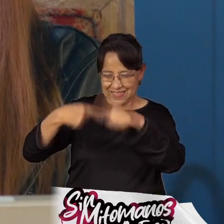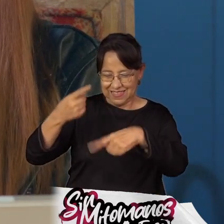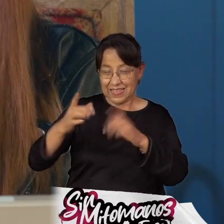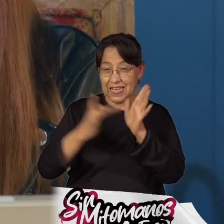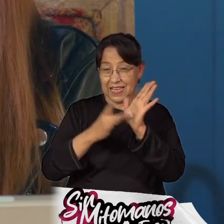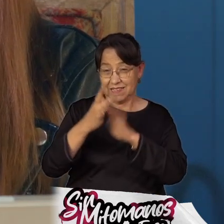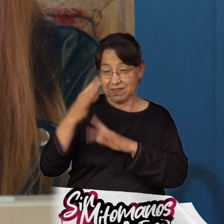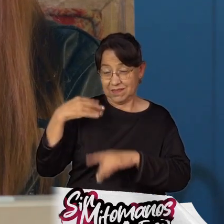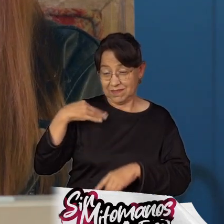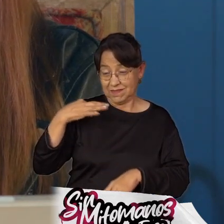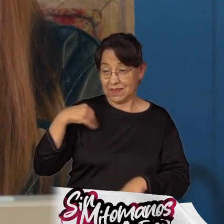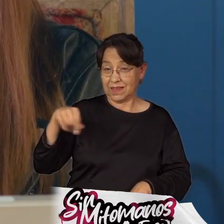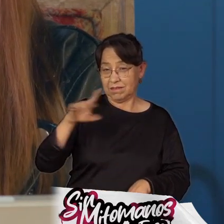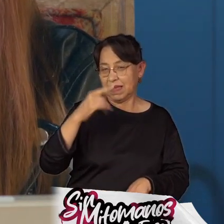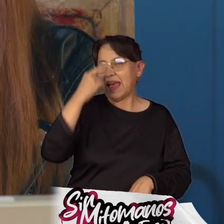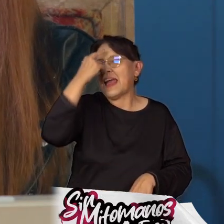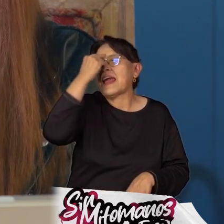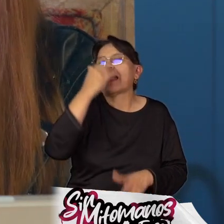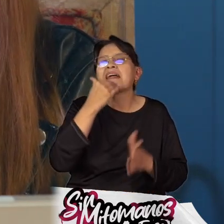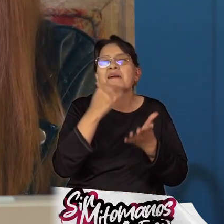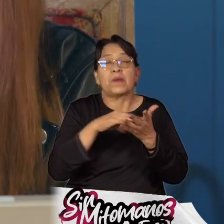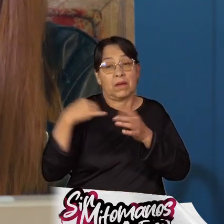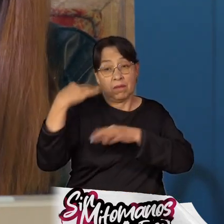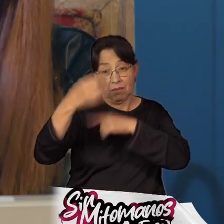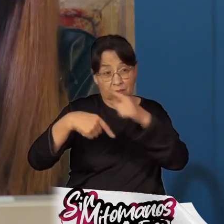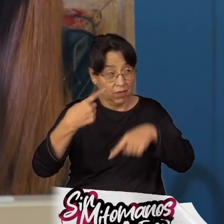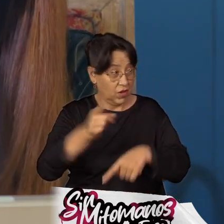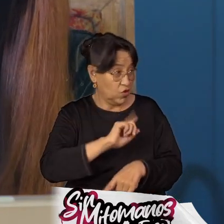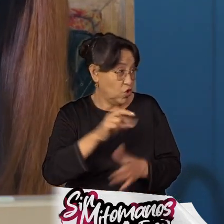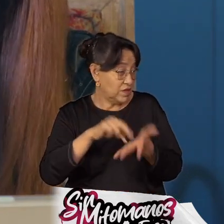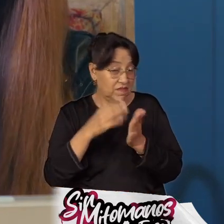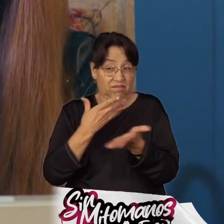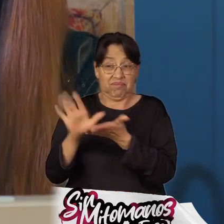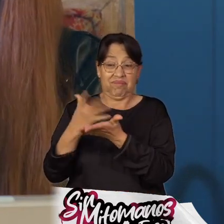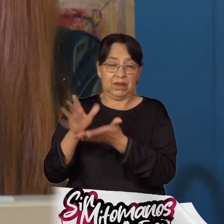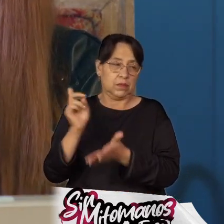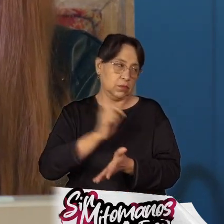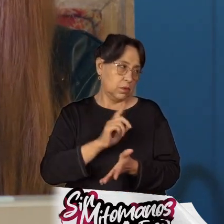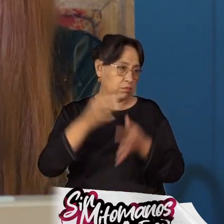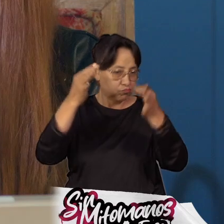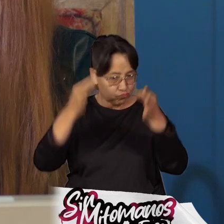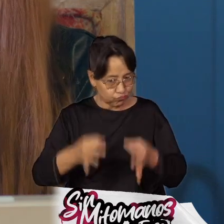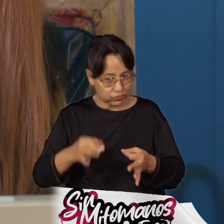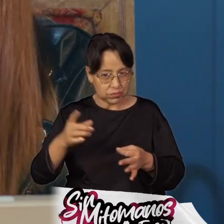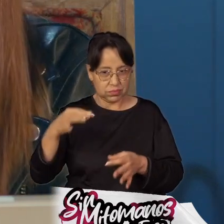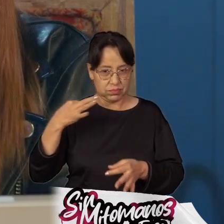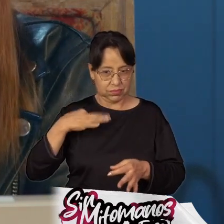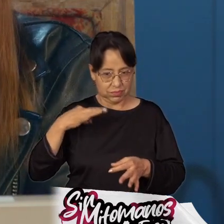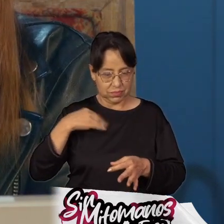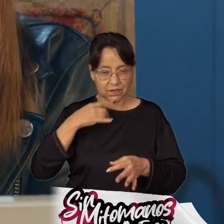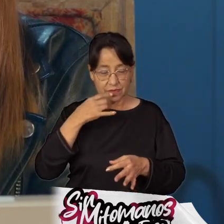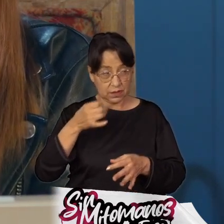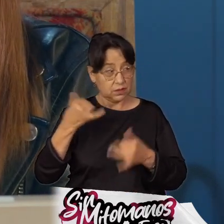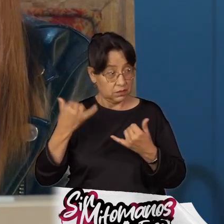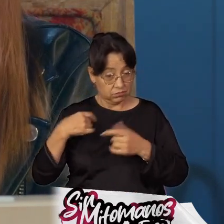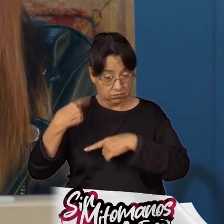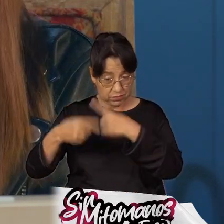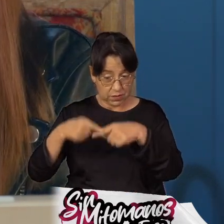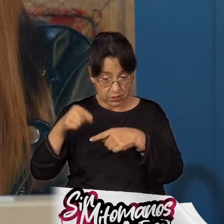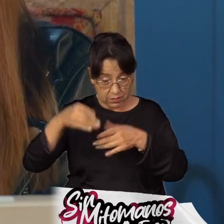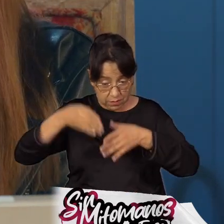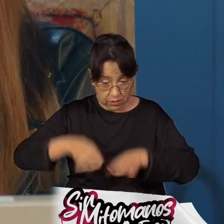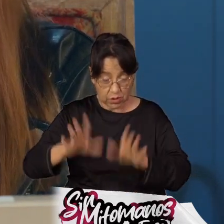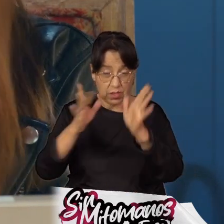Jesús porque no era merecedora ni digna de estarlo, pero vemos que ella es parte. Mis hijas cuando